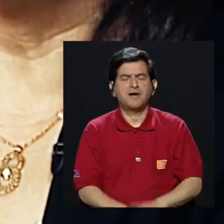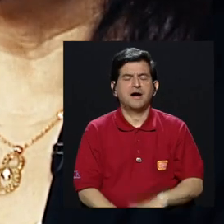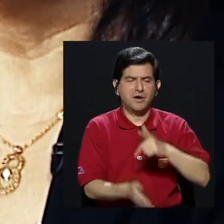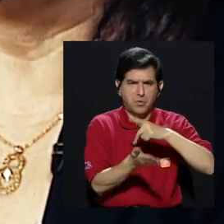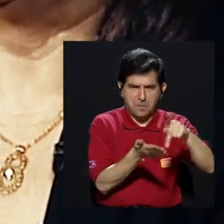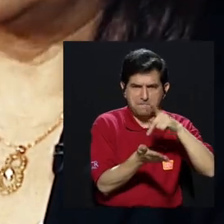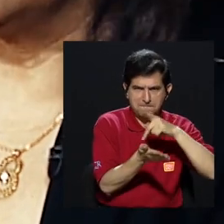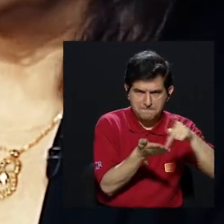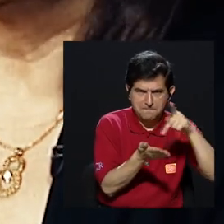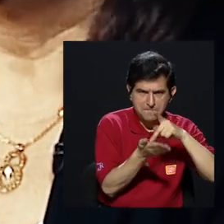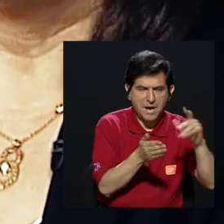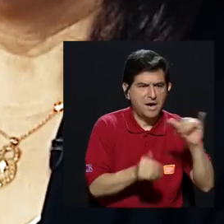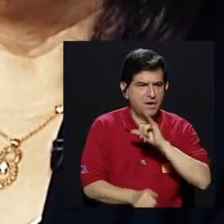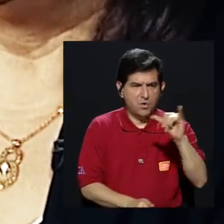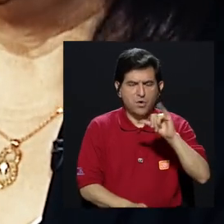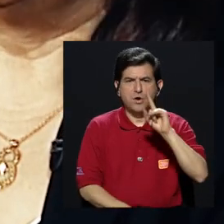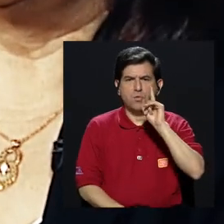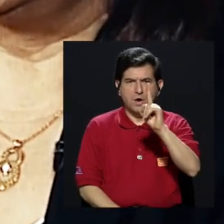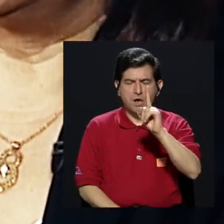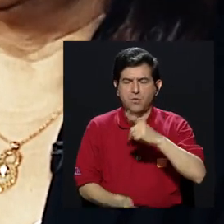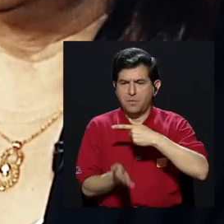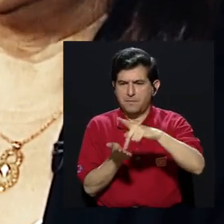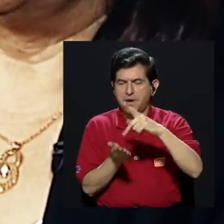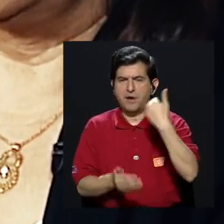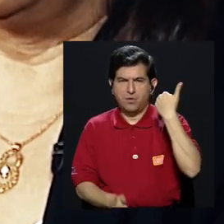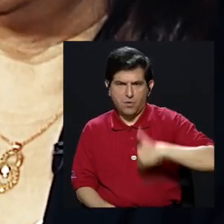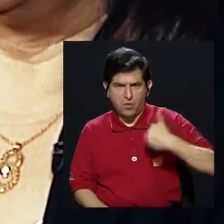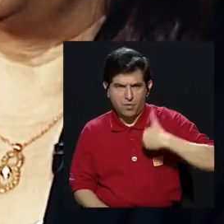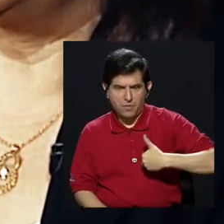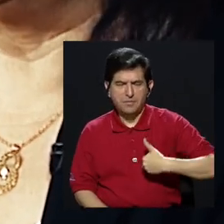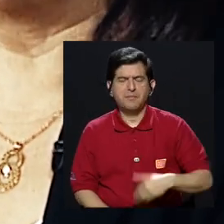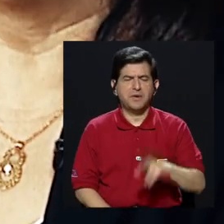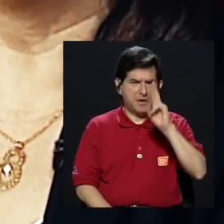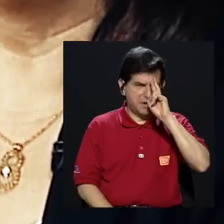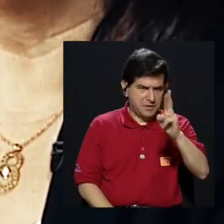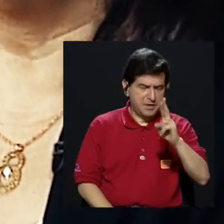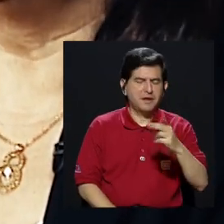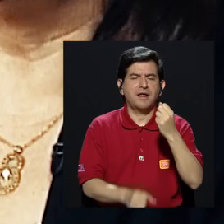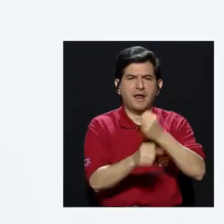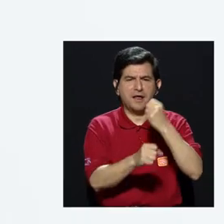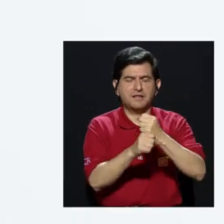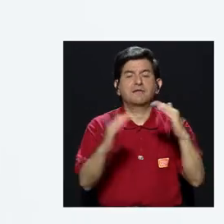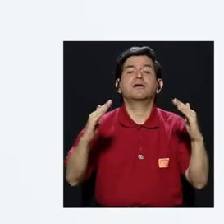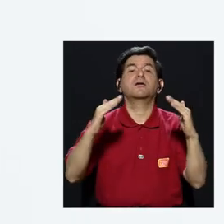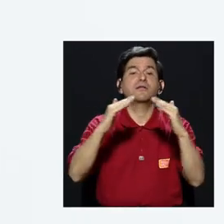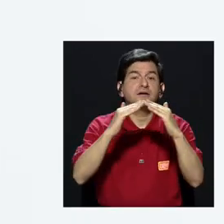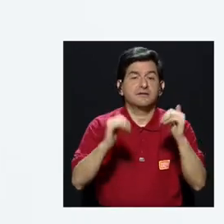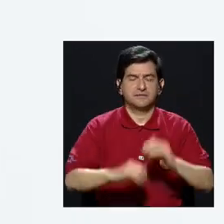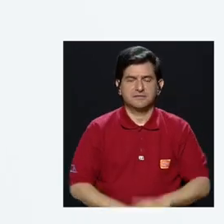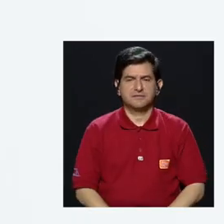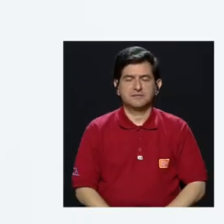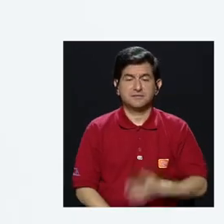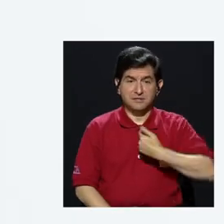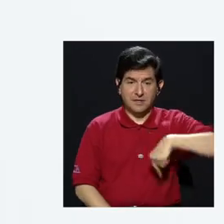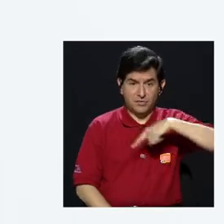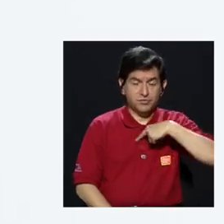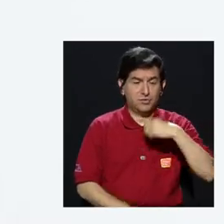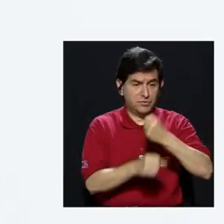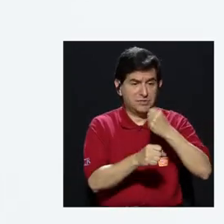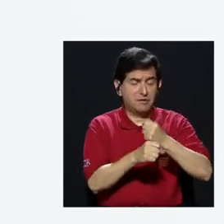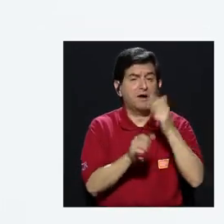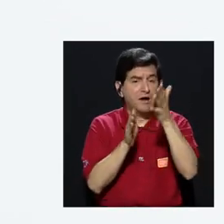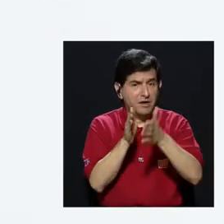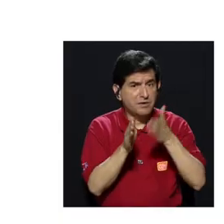Tenemos que ser pagadas de la misma manera que se le paga a un hombre. Tiene que ser reconocido nuestro trabajo en la casa,